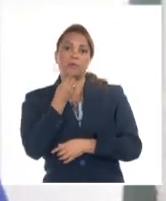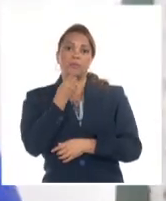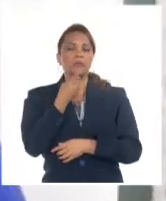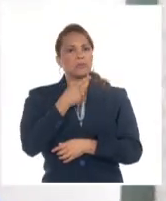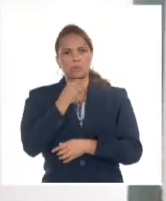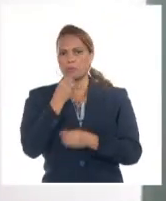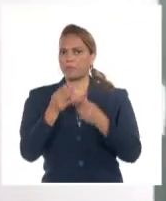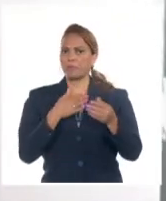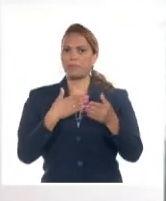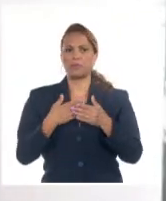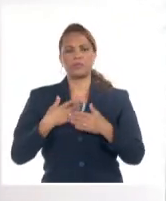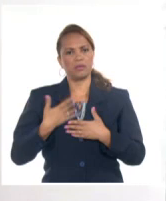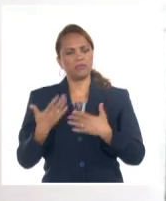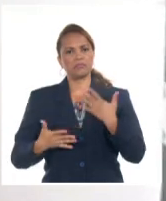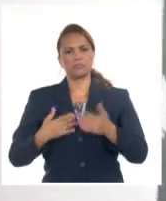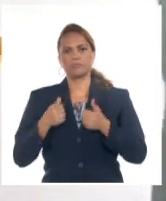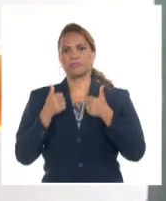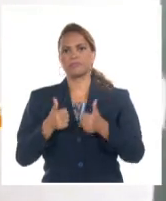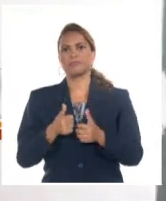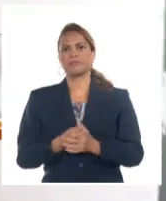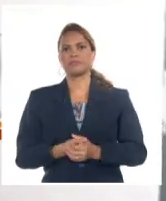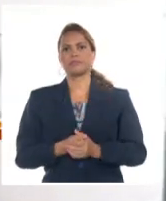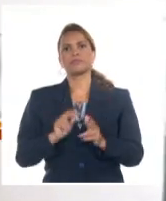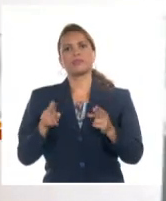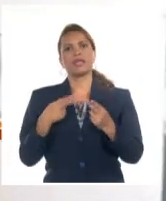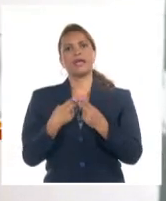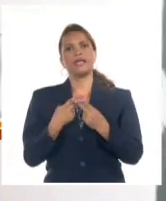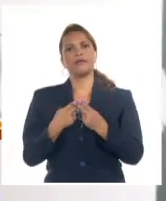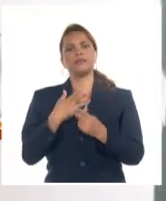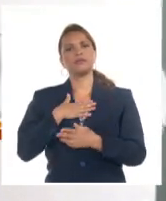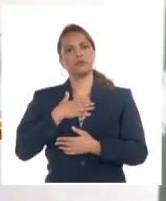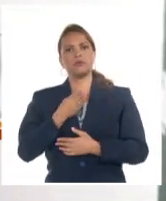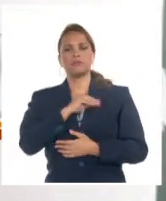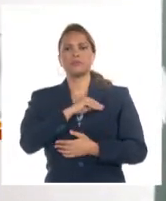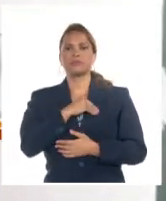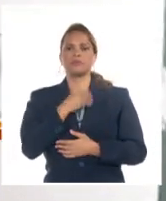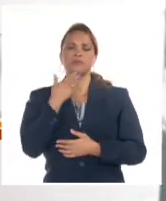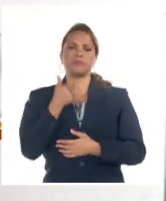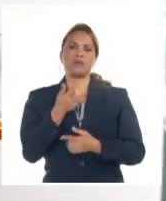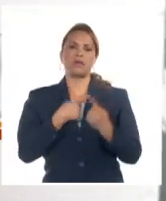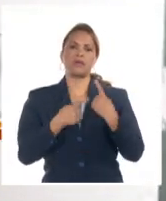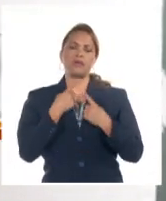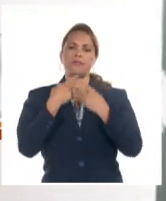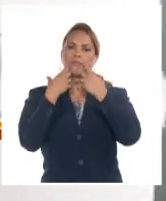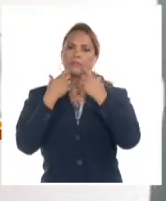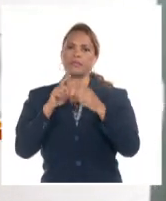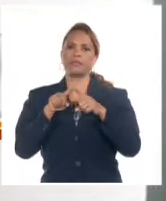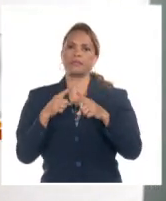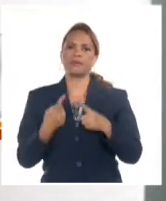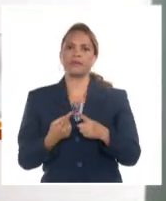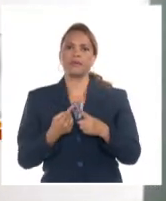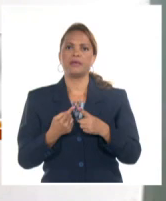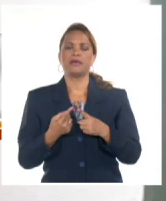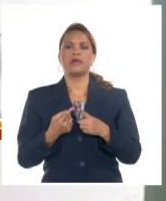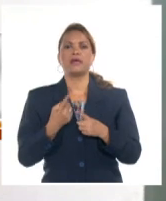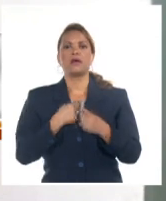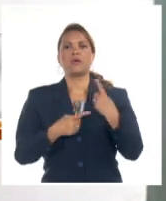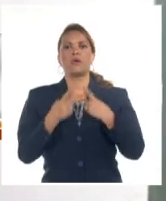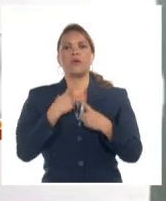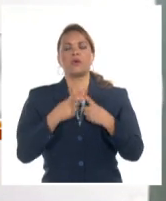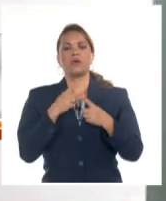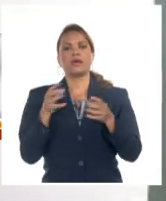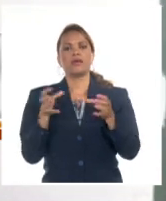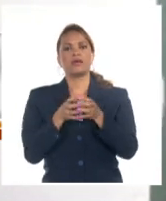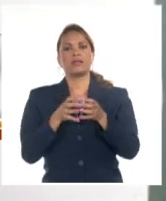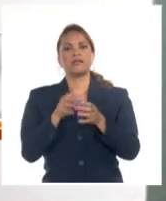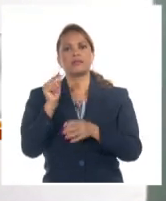tuve. Este evento ha significado para mí bastante, ya que cualquier atleta me gustaría